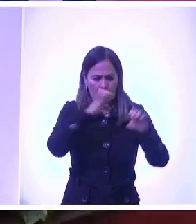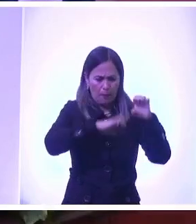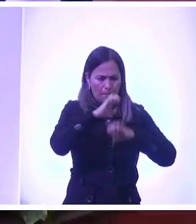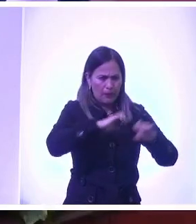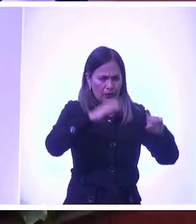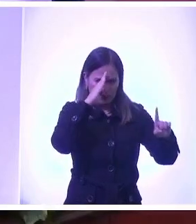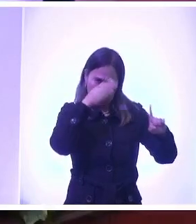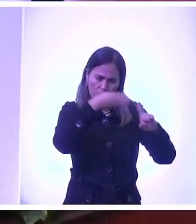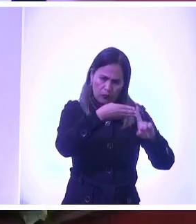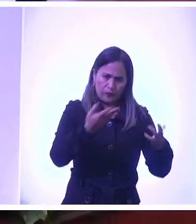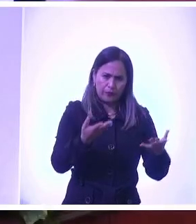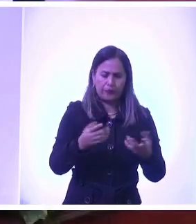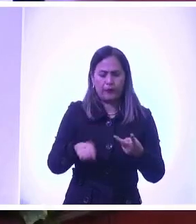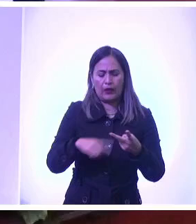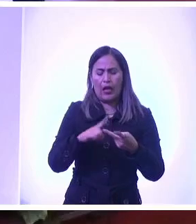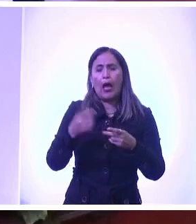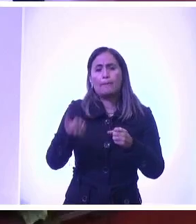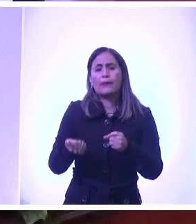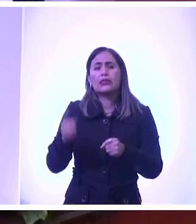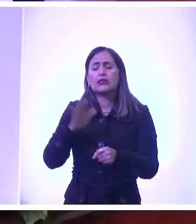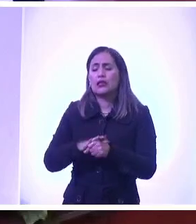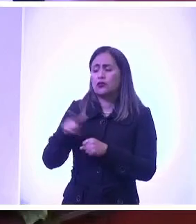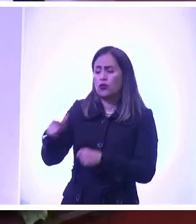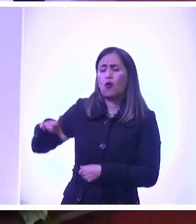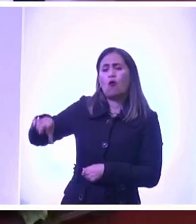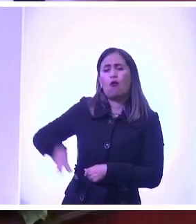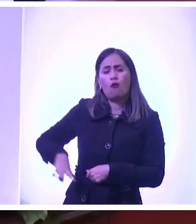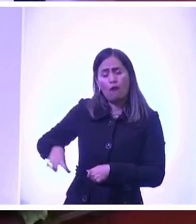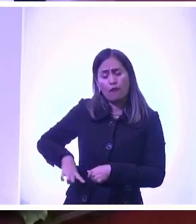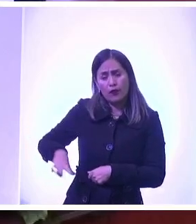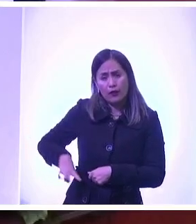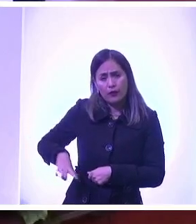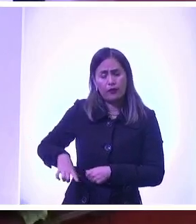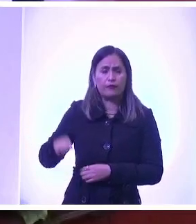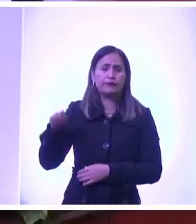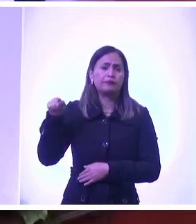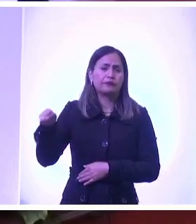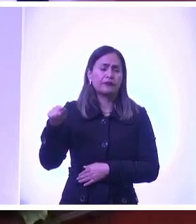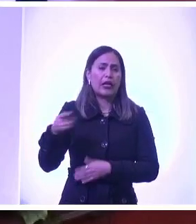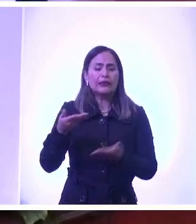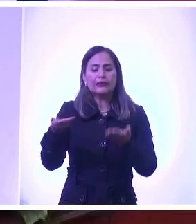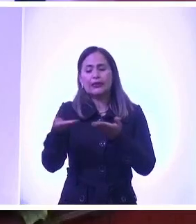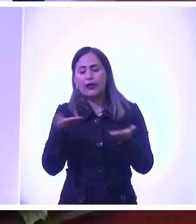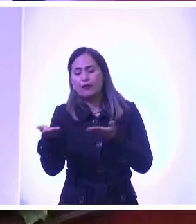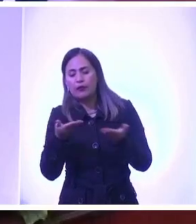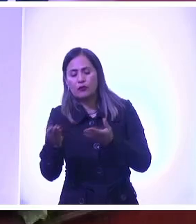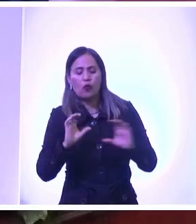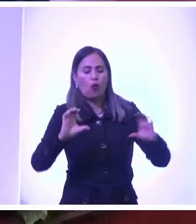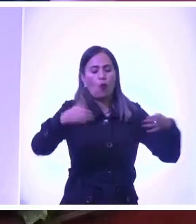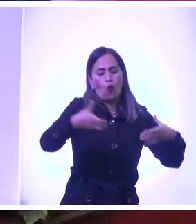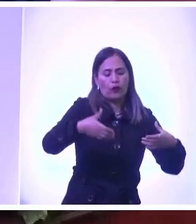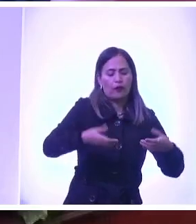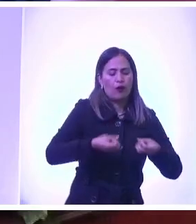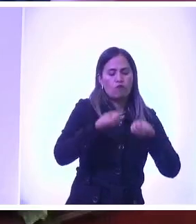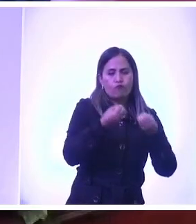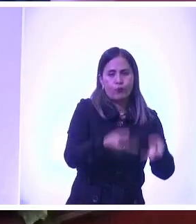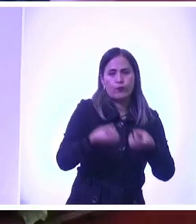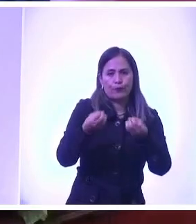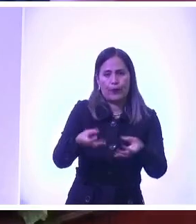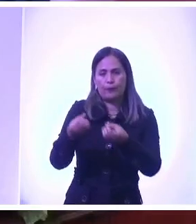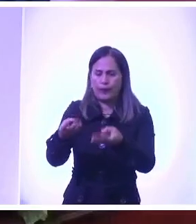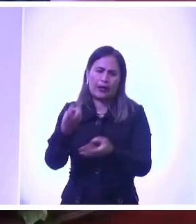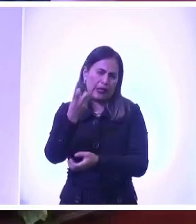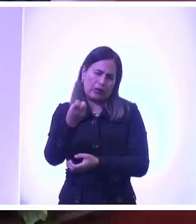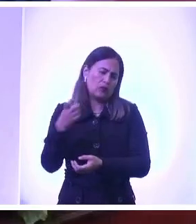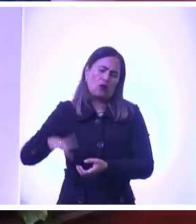cosa y Administración pública es el objetivo es brindar servicios a la comunidad que eso es todo lo que hace el